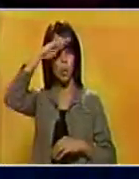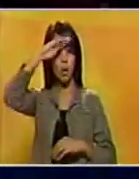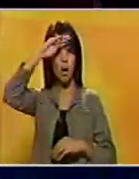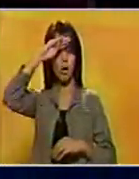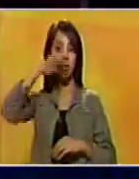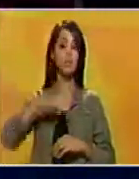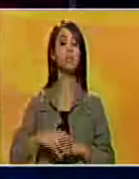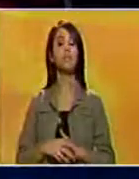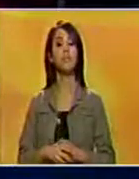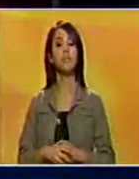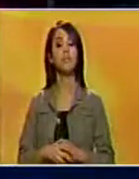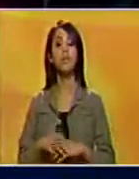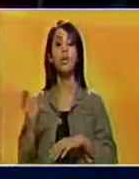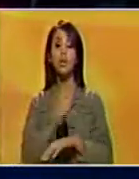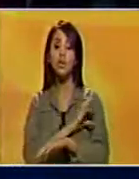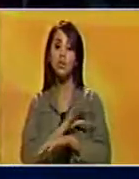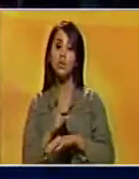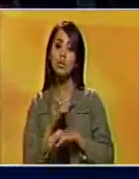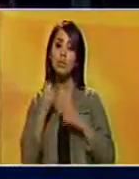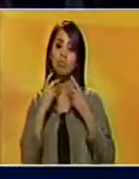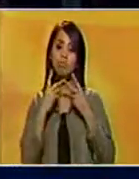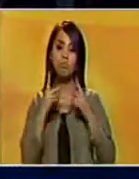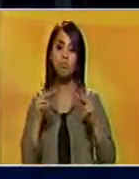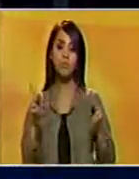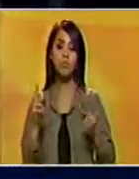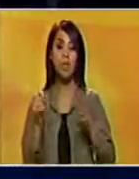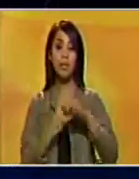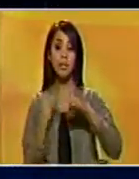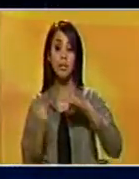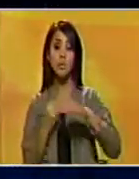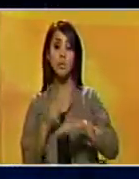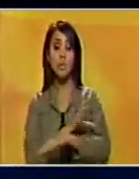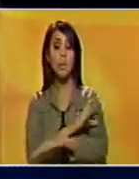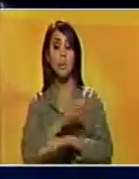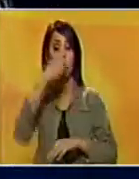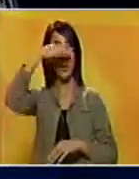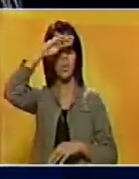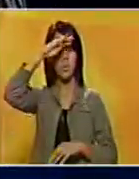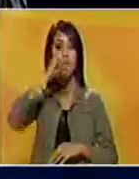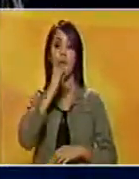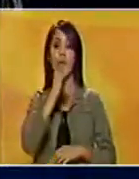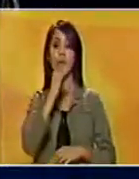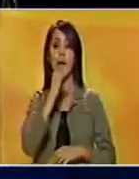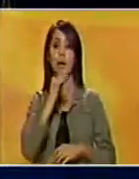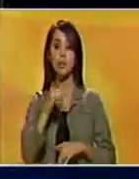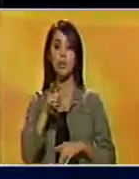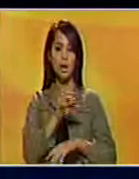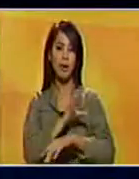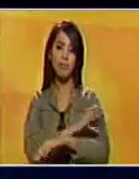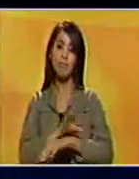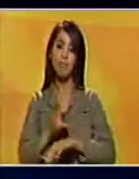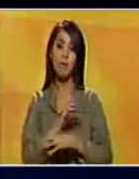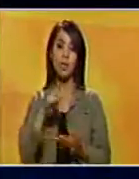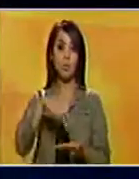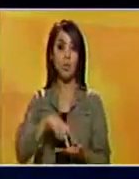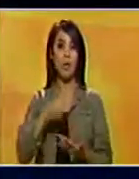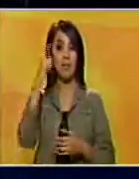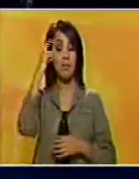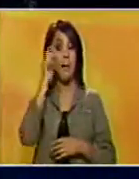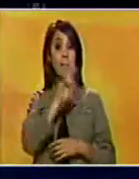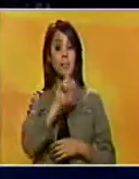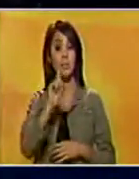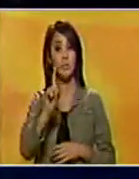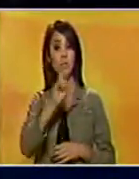los organizadores de los conciertos enviaron un mensaje al Instituto de la Música Cubano en el que informaron que el show del cantautor se efectuará los días 21